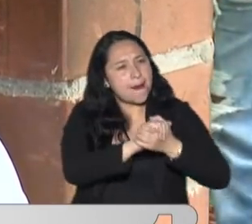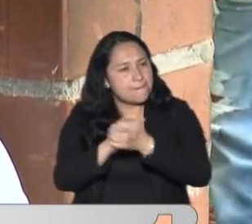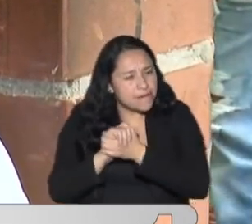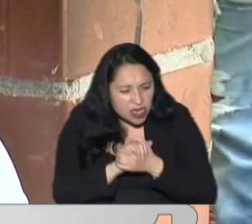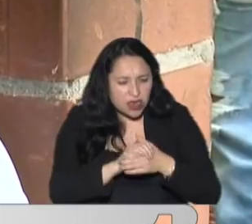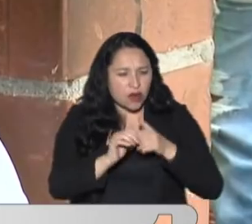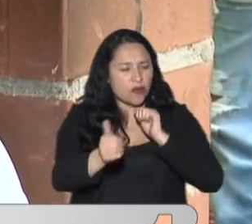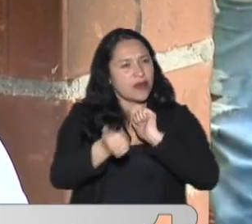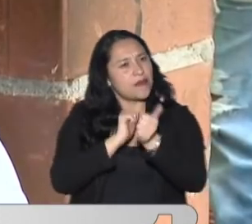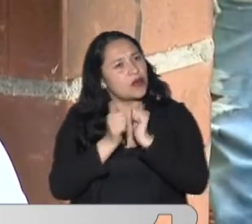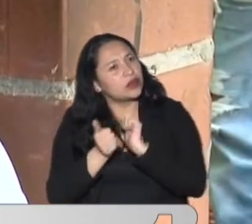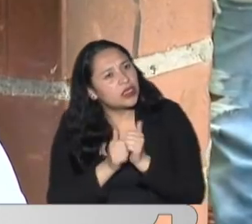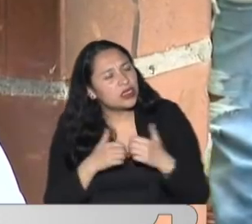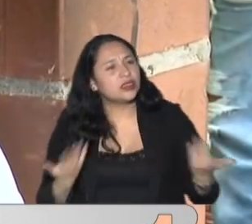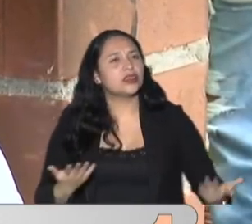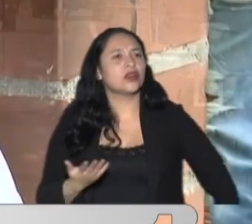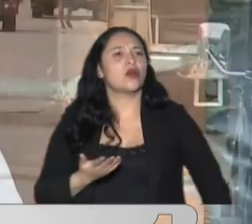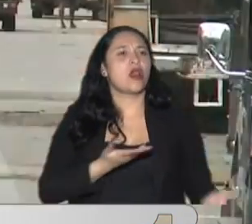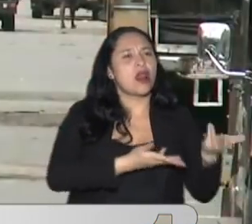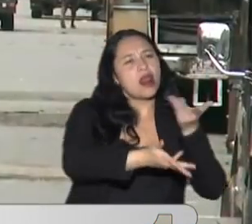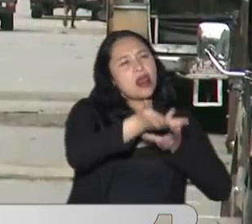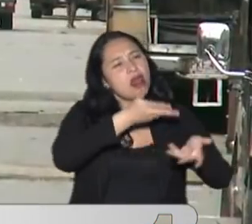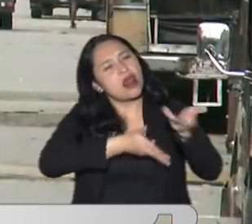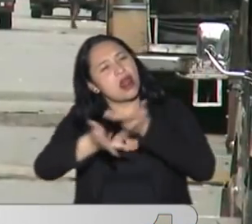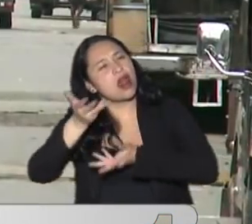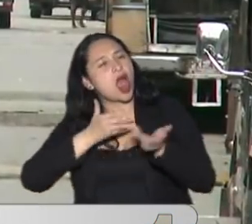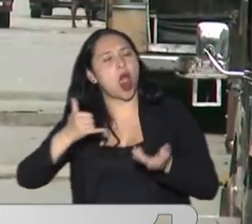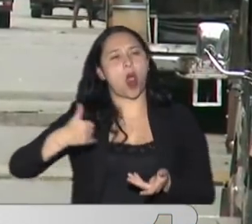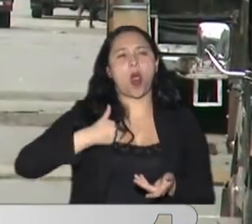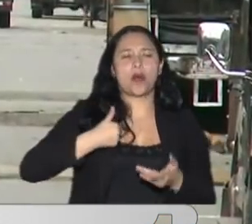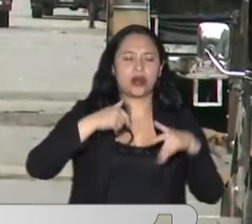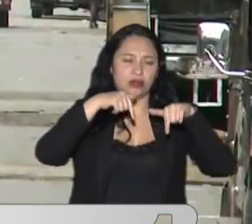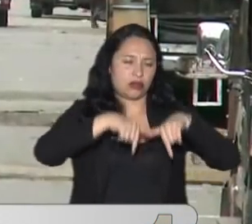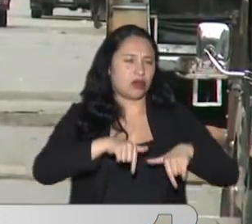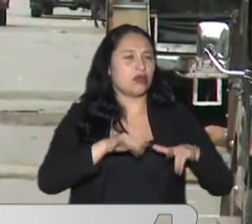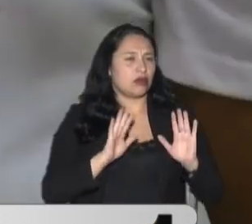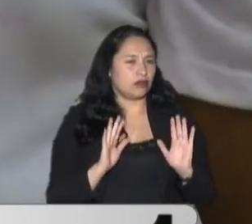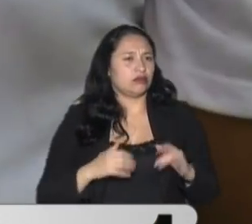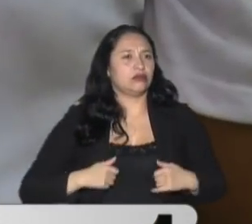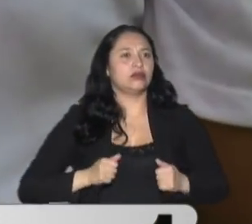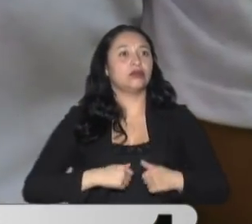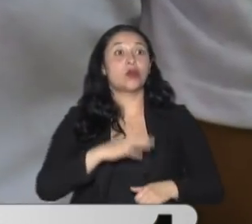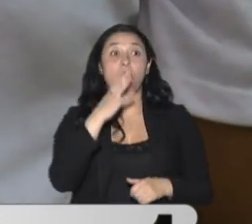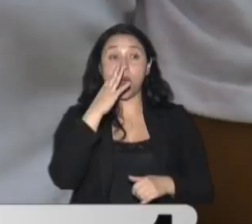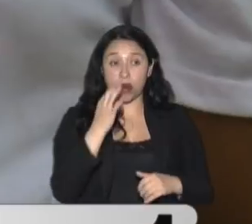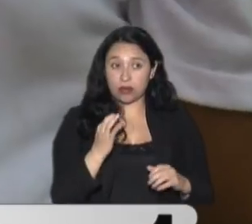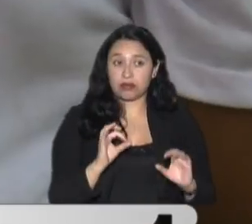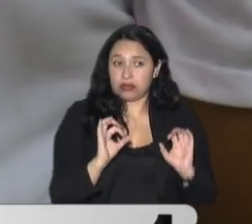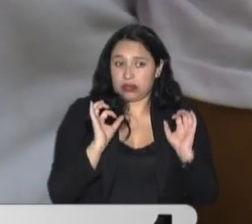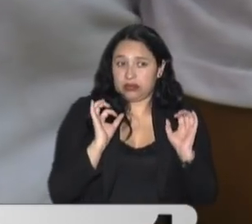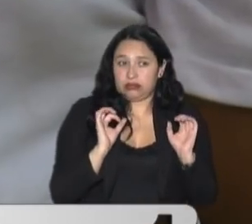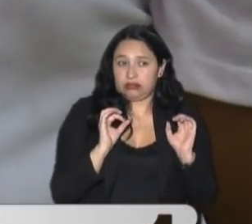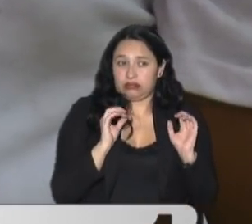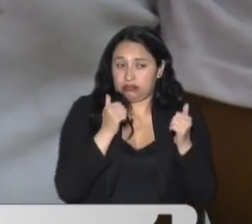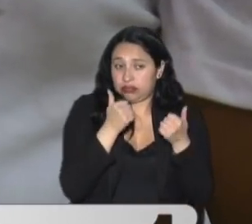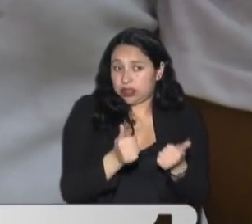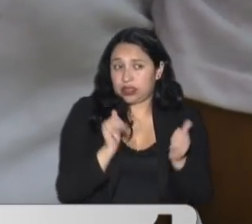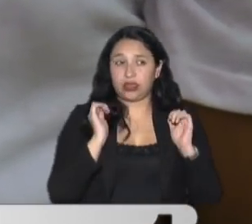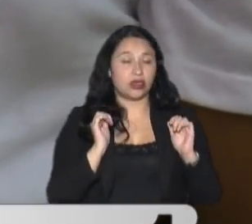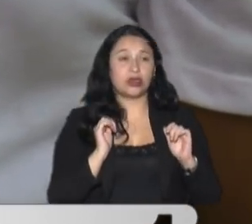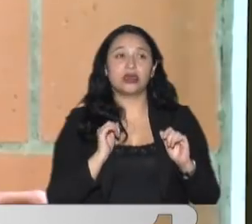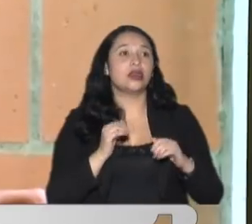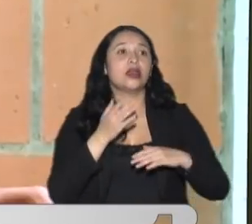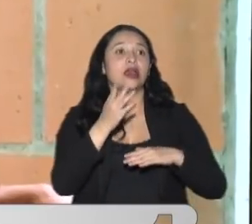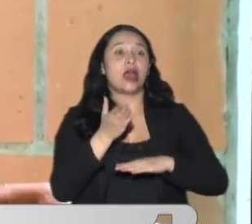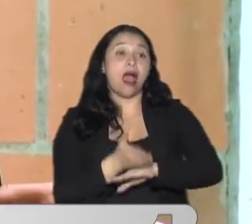Deportista, le gustaba mucho compartir con la juventud acá en Llano Verde. Un hombre alegre, alegre. De ese día antes del